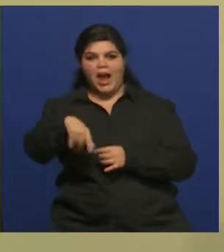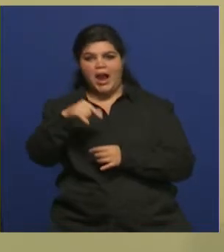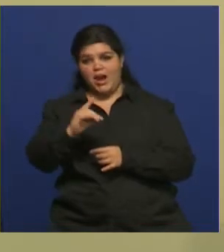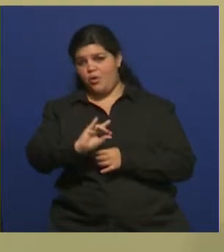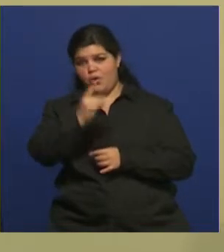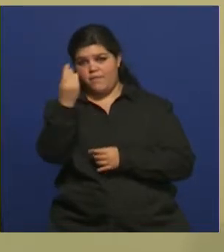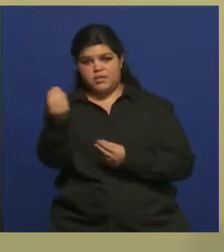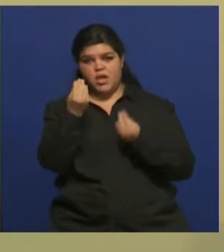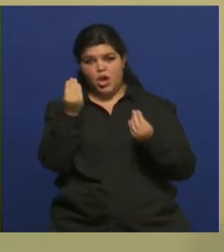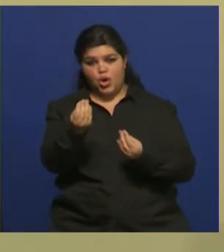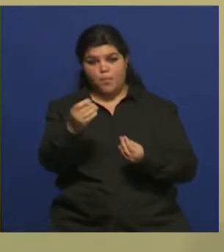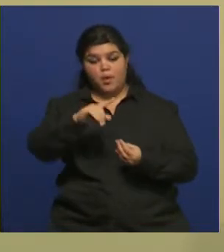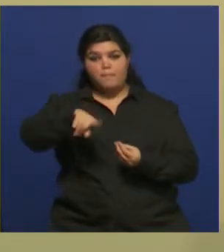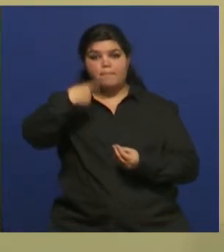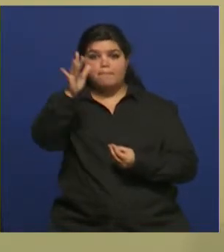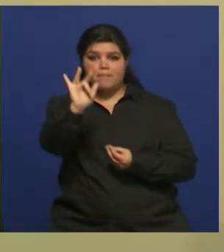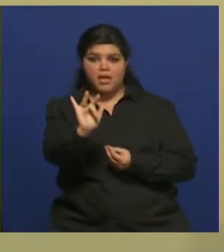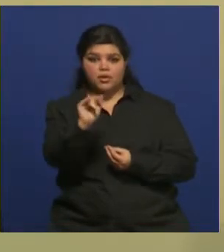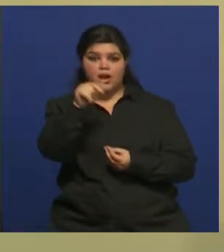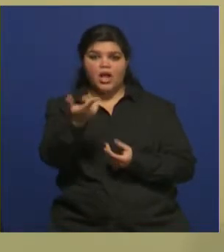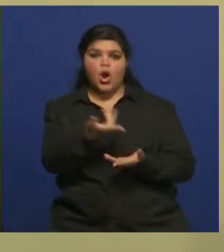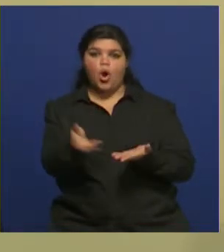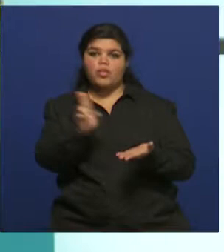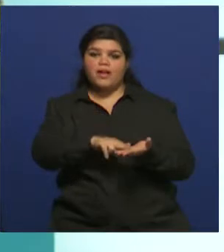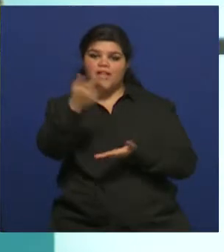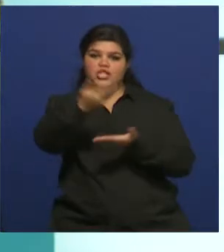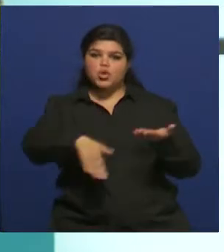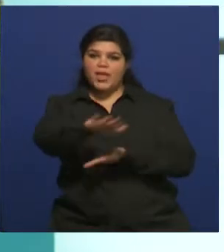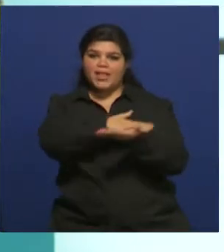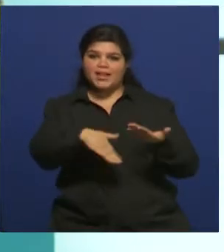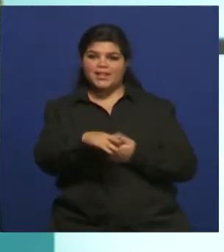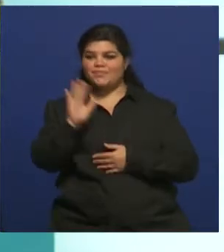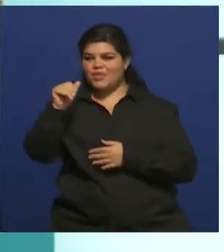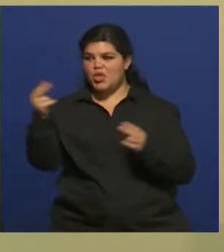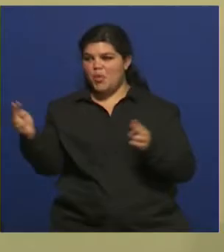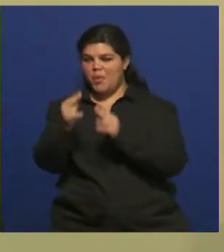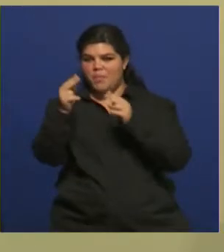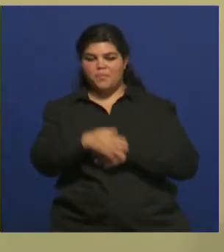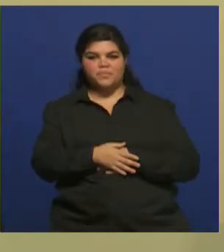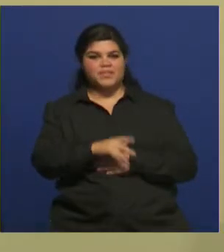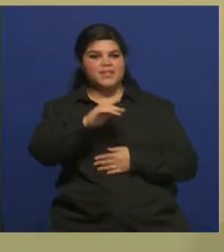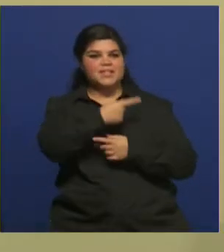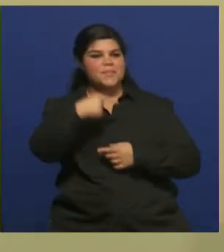estudios, y el miércoles que viene para una nueva columna de Ciudadanía. ¿Te parece? Perfecto. Nos vemos. Nos vemos. Buena semana